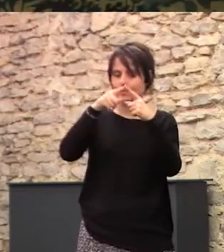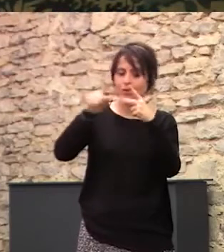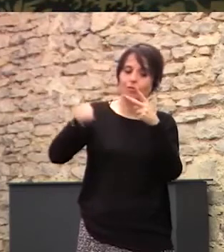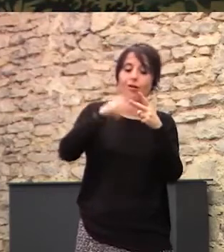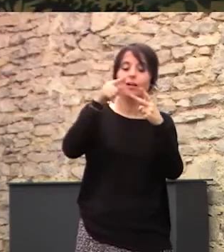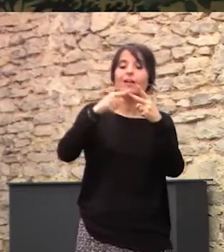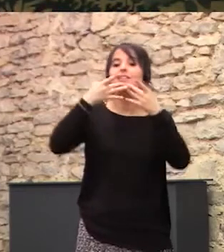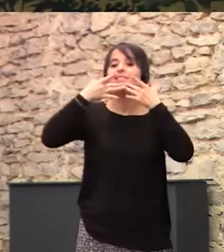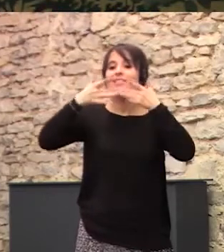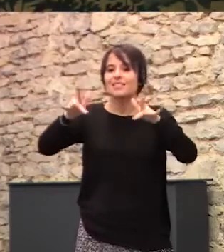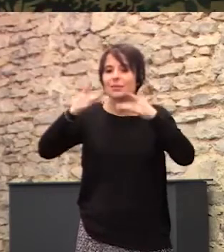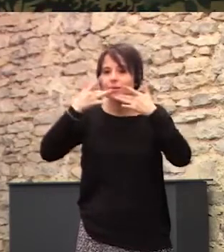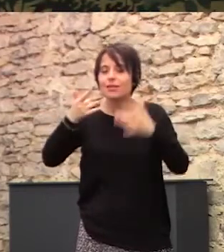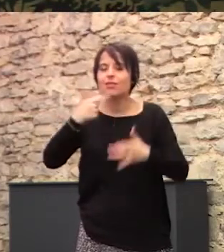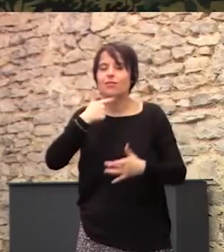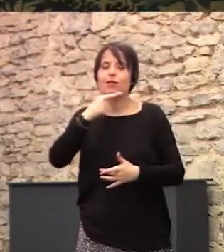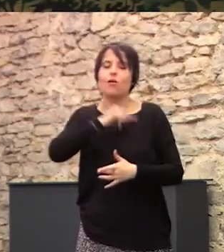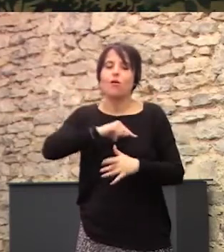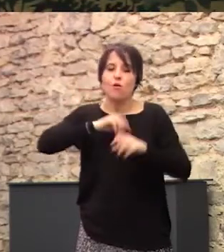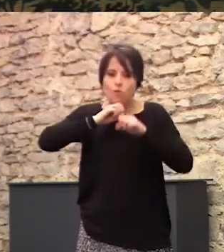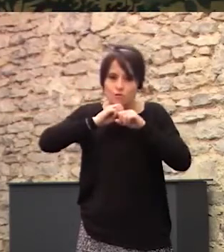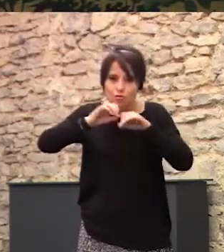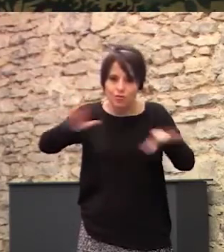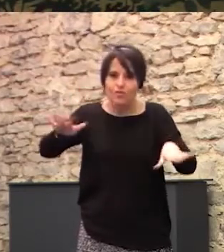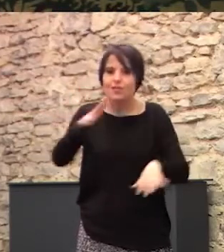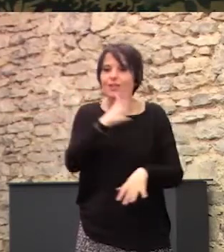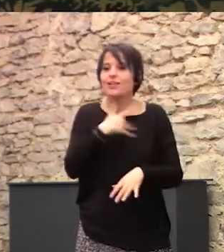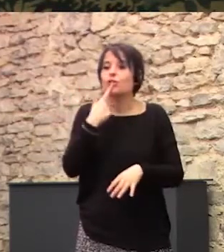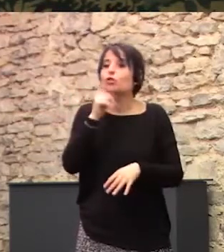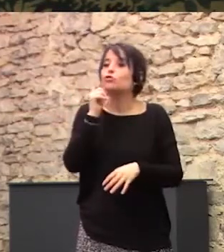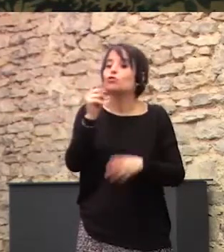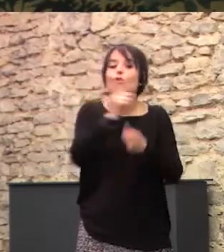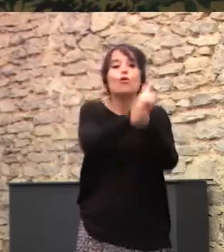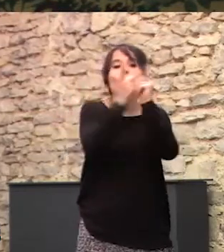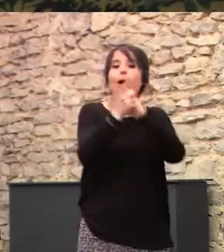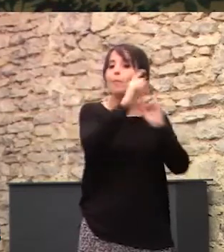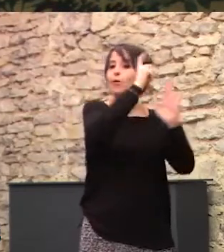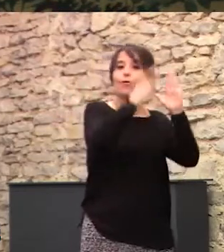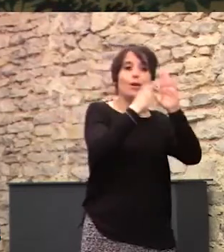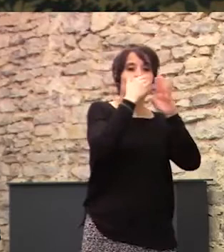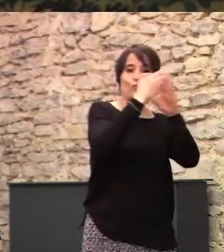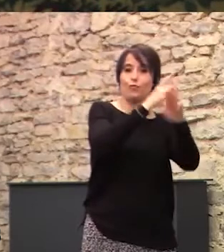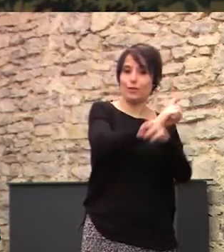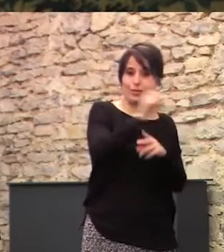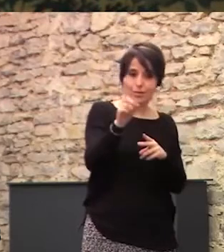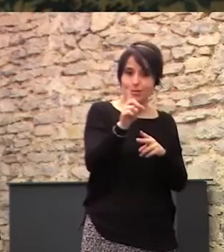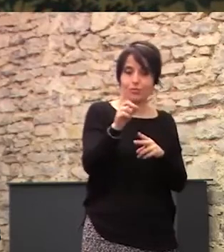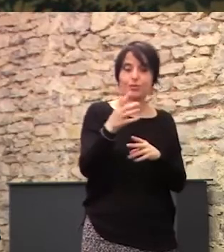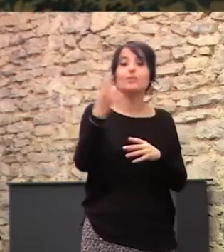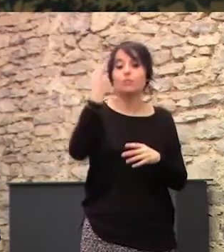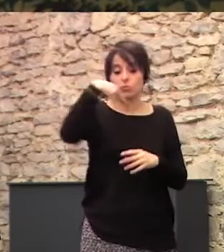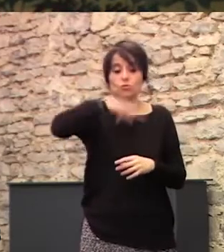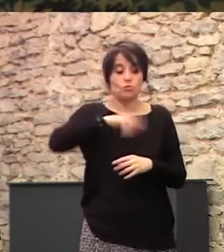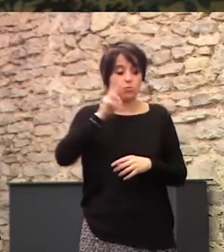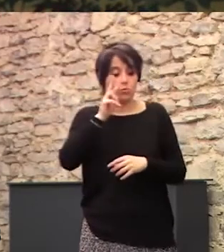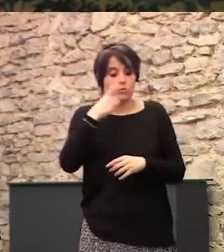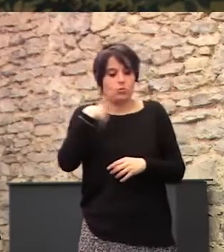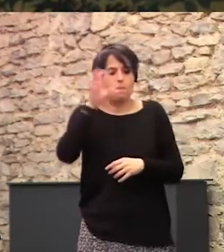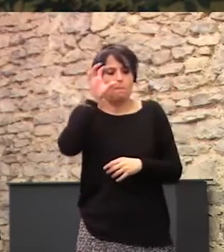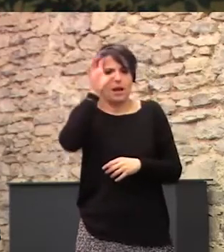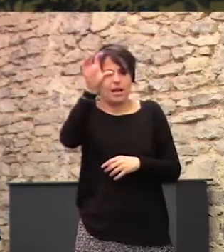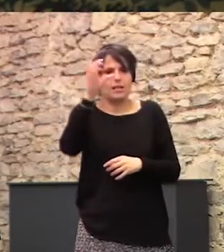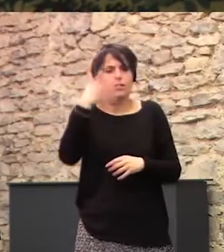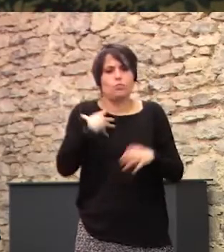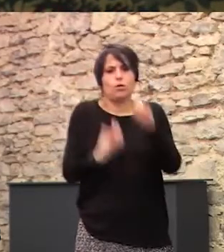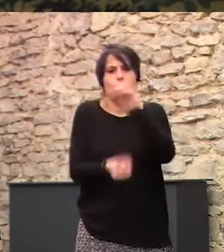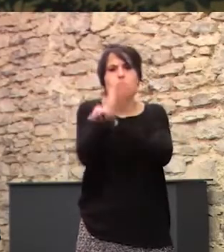sensibilización y concienciación, porque ya no es suficiente únicamente hacer los cambios legislativos. Hemos visto que en nuestros países se establecen nuevas